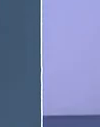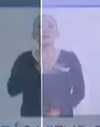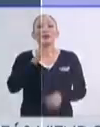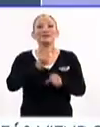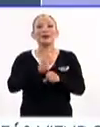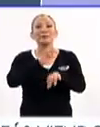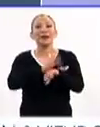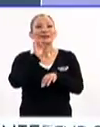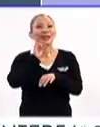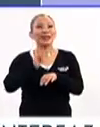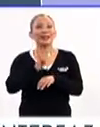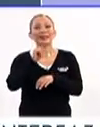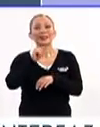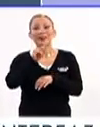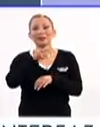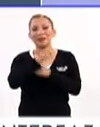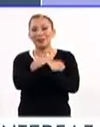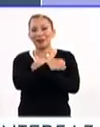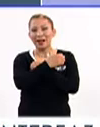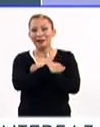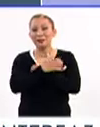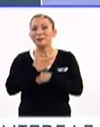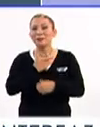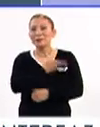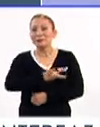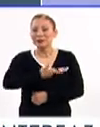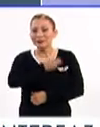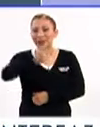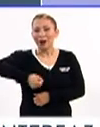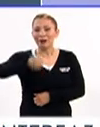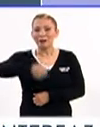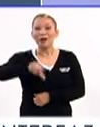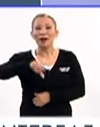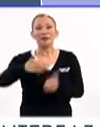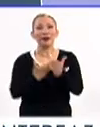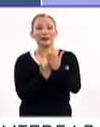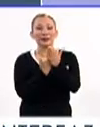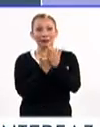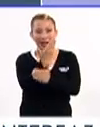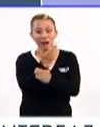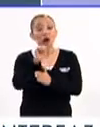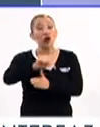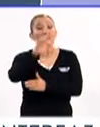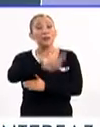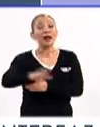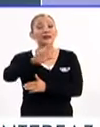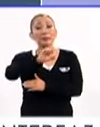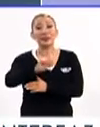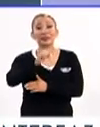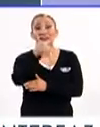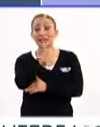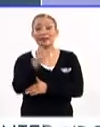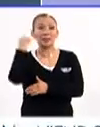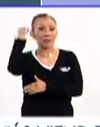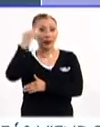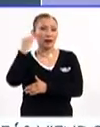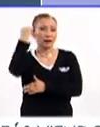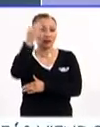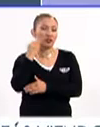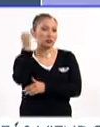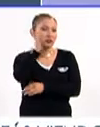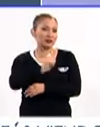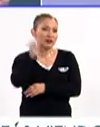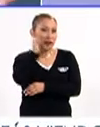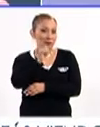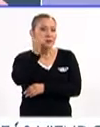Muy buenos días, amigas y amigos de Televisión Educativa. Me da muchísimo gusto saludarlos esta mañana. Hoy es martes 26 de marzo y como todos